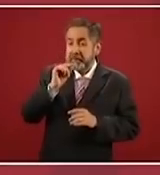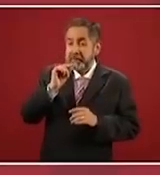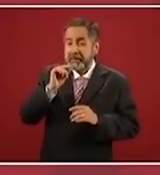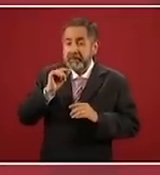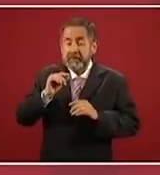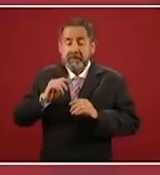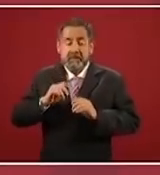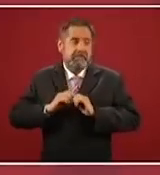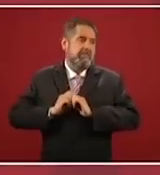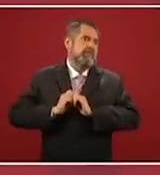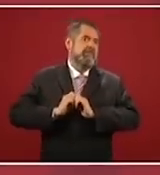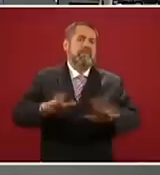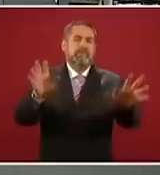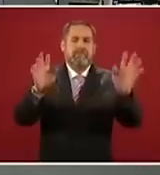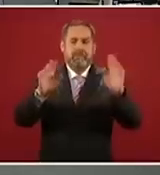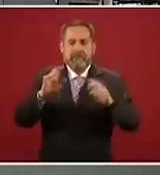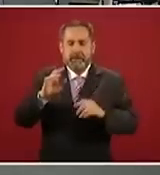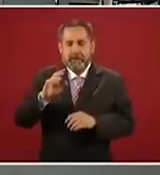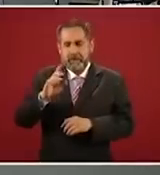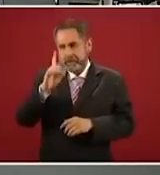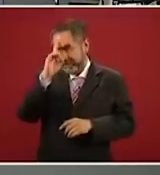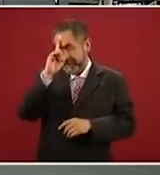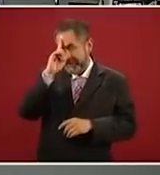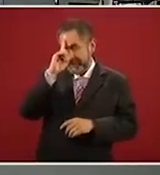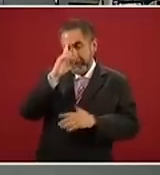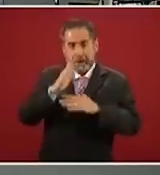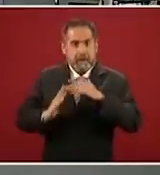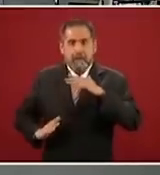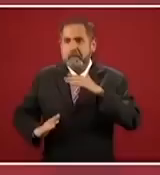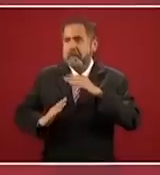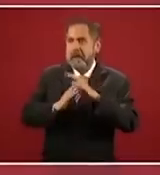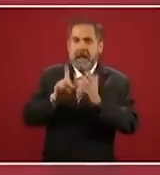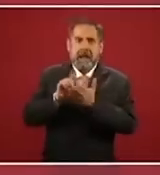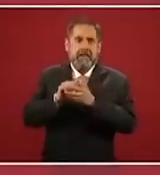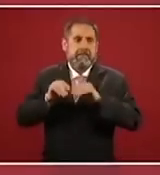¿cómo le llaman a eso? Trending topic. ¿Sí?